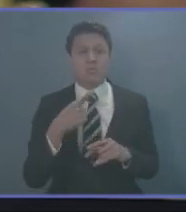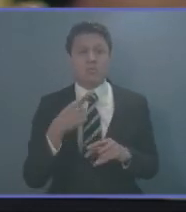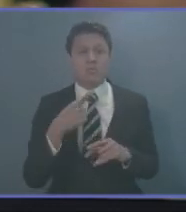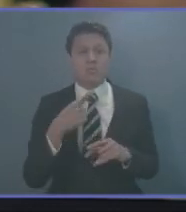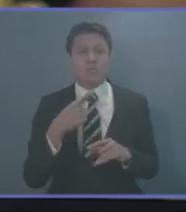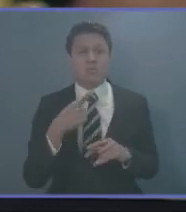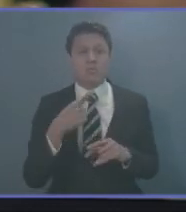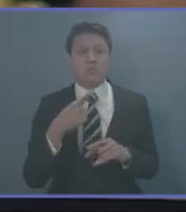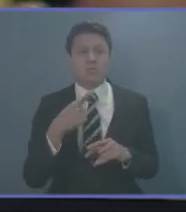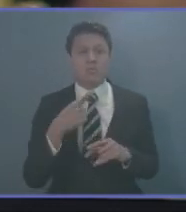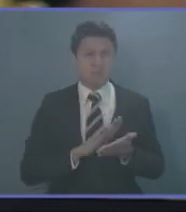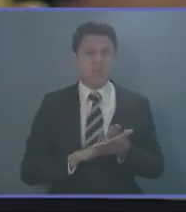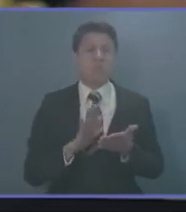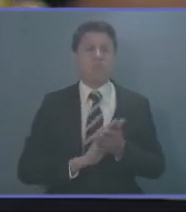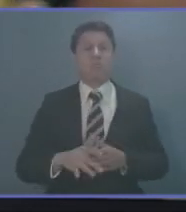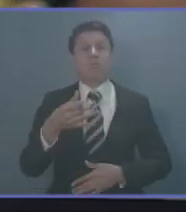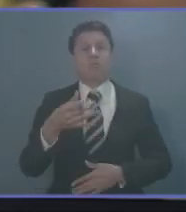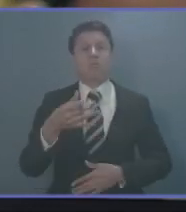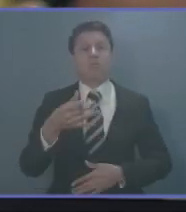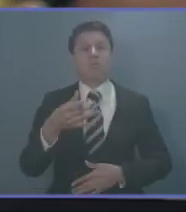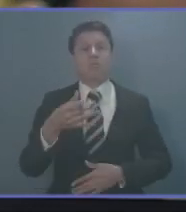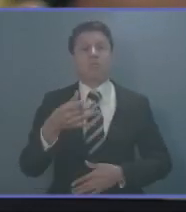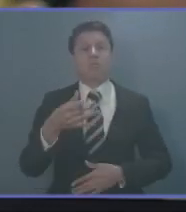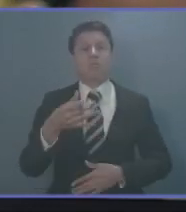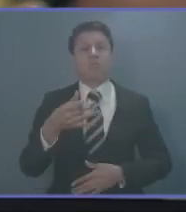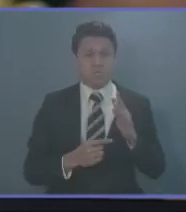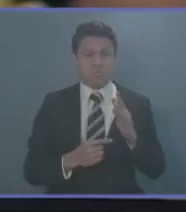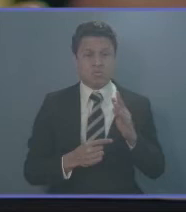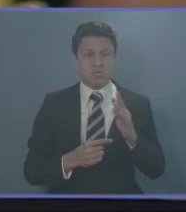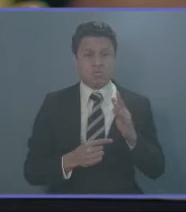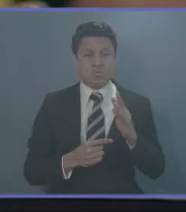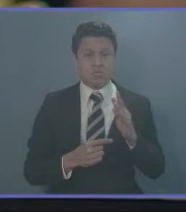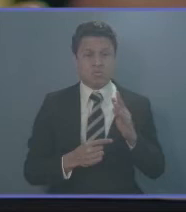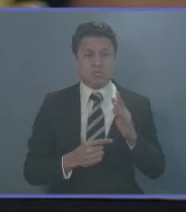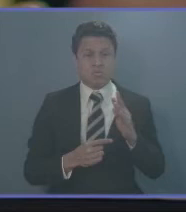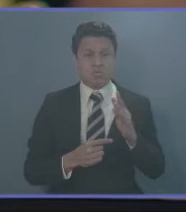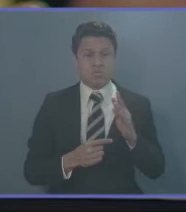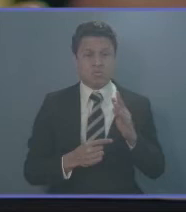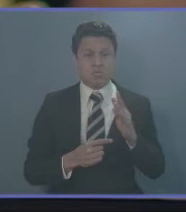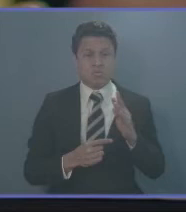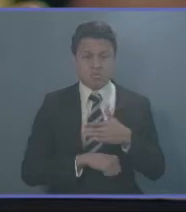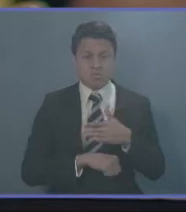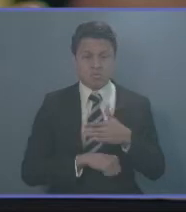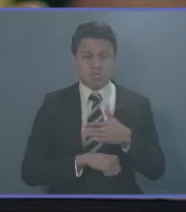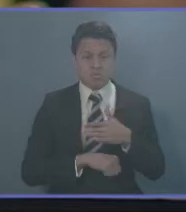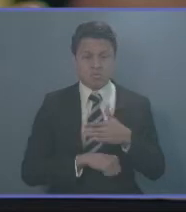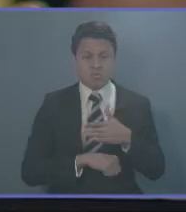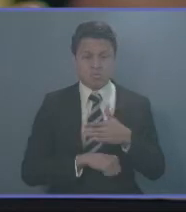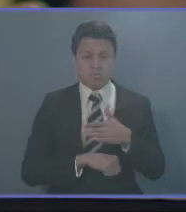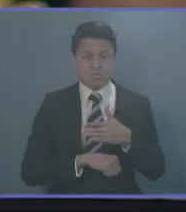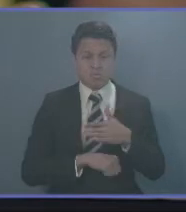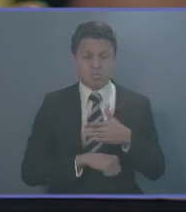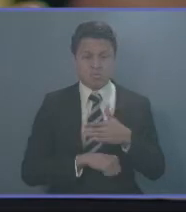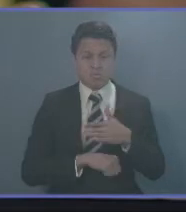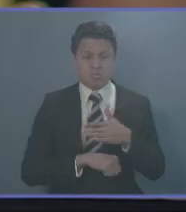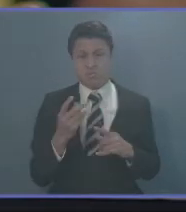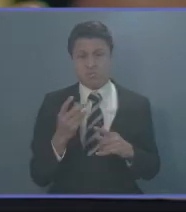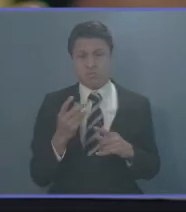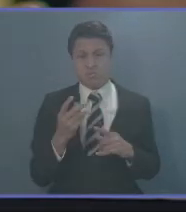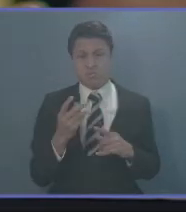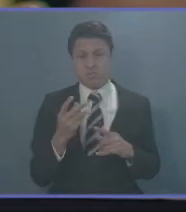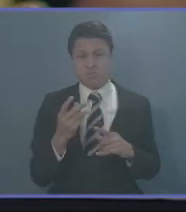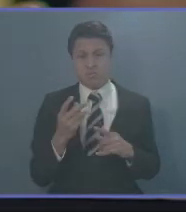tributarias sustantivas o formales establecidas en la presente ley o en la Ley General Tributaria Municipal. Las contravenciones tributarias tienen